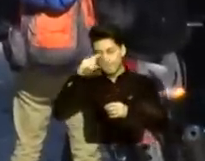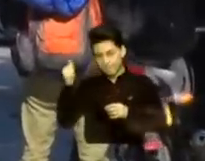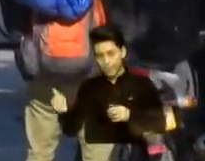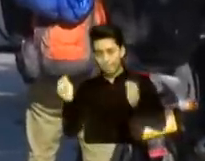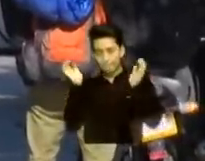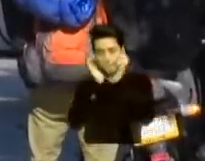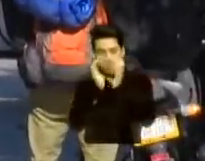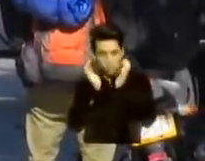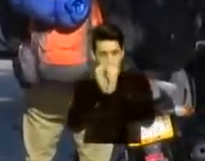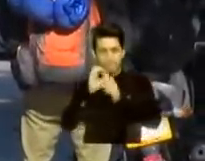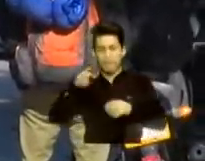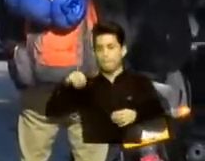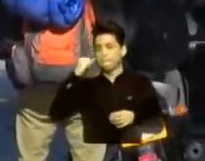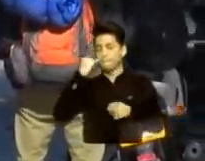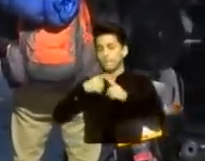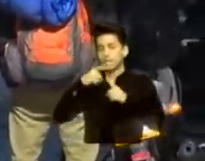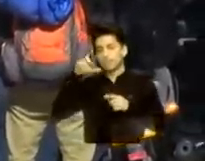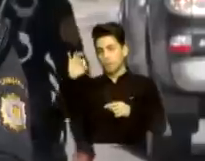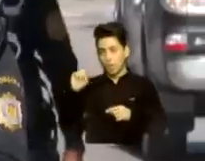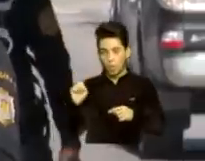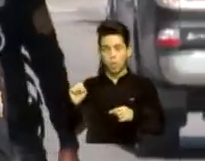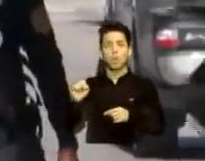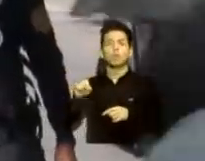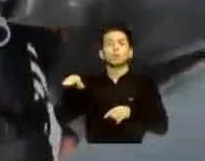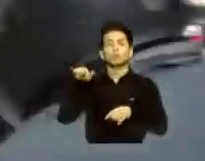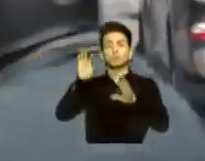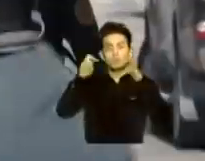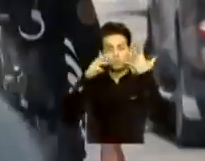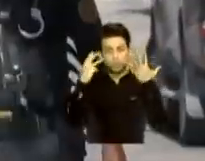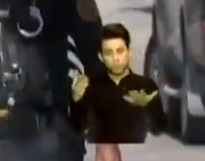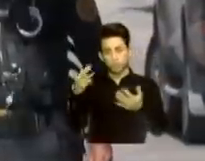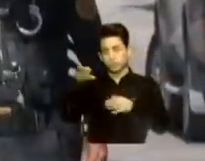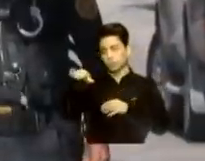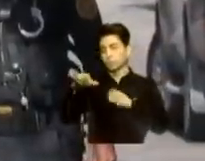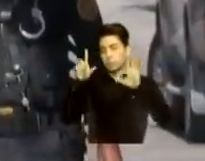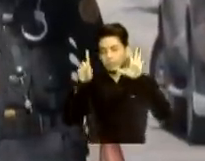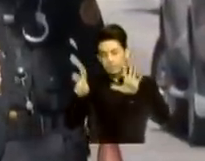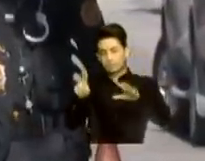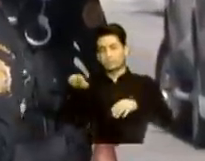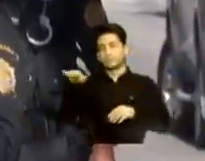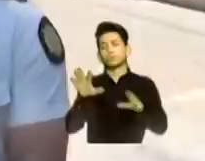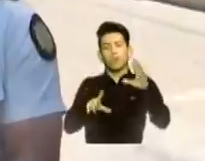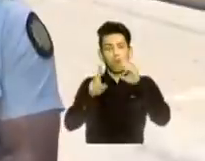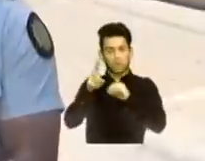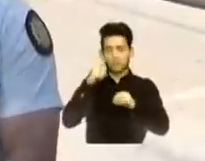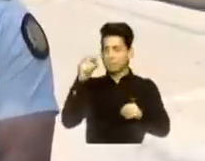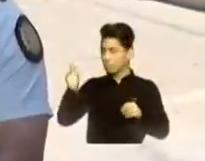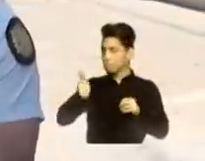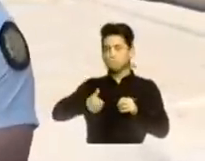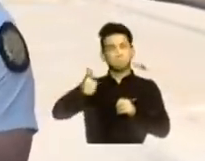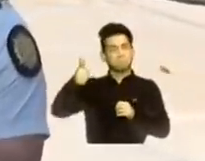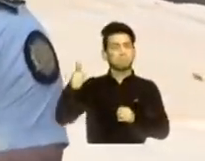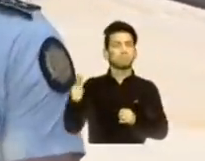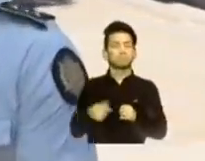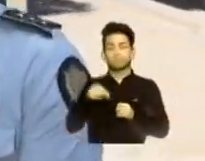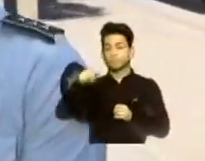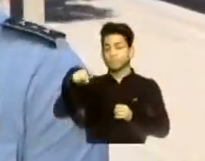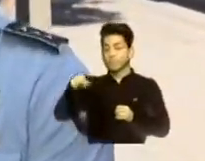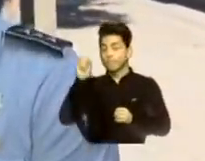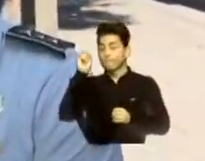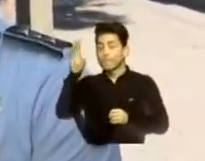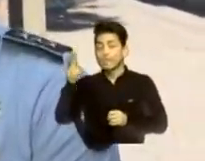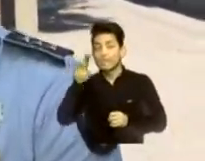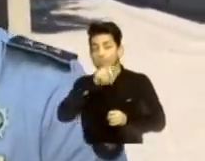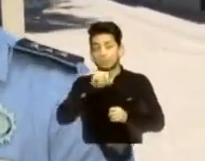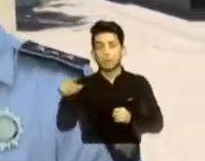18, 6 y 11, con resultados positivos. Bueno, durante este fin de semana, más de 200 personas